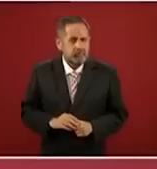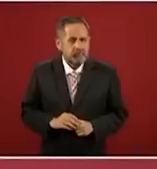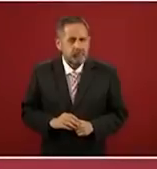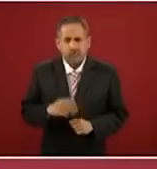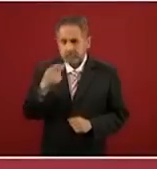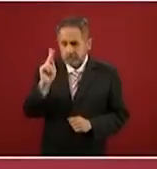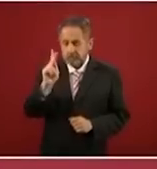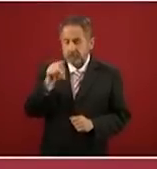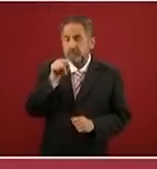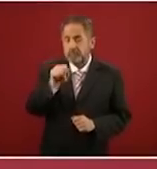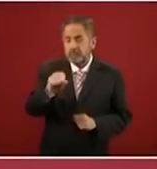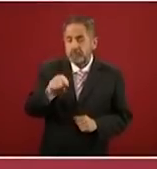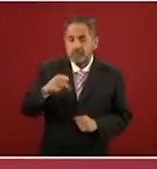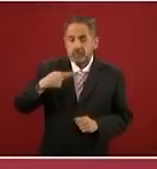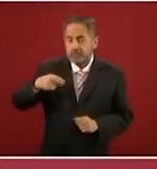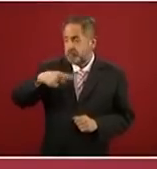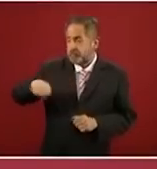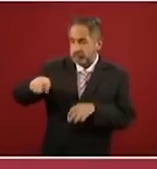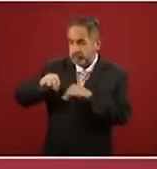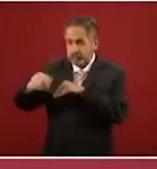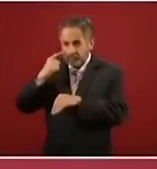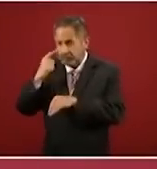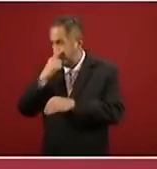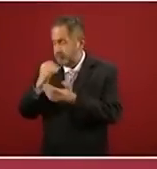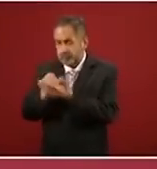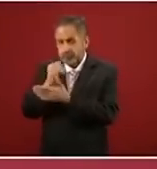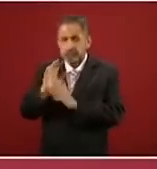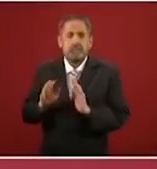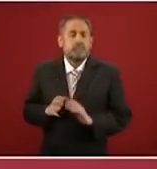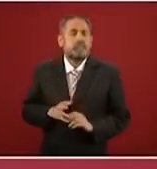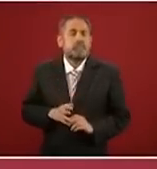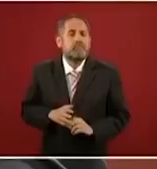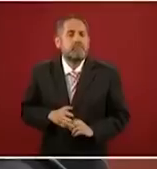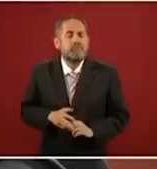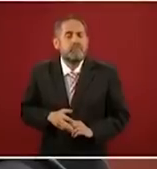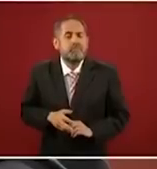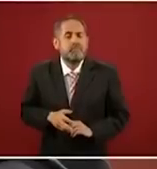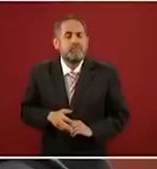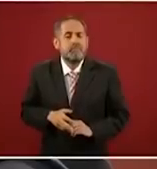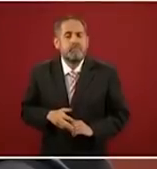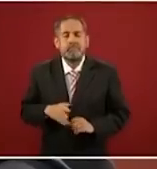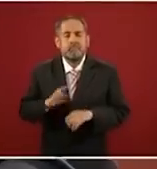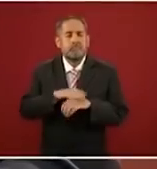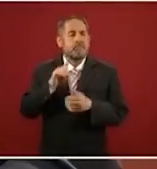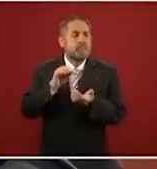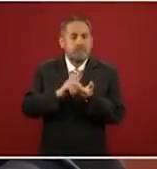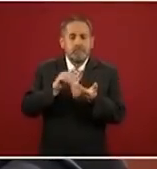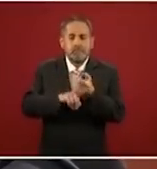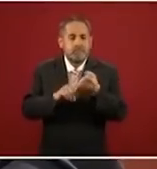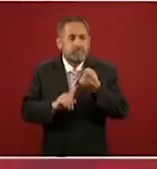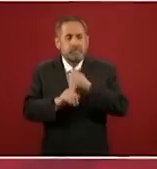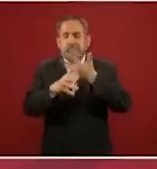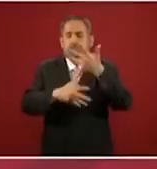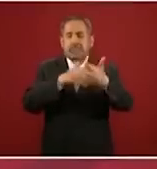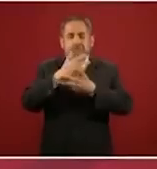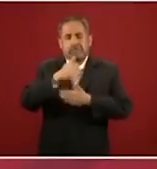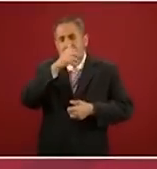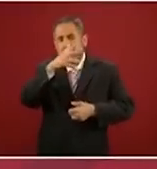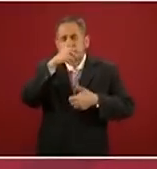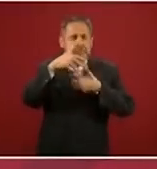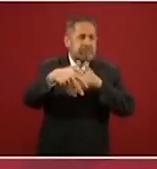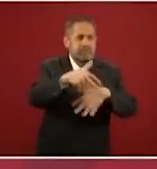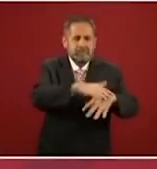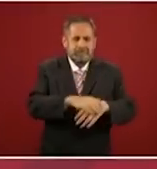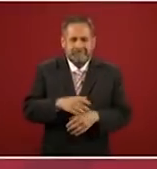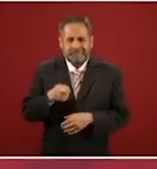pero eso depende de los trabajadores porque siguen en la grilla para